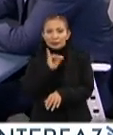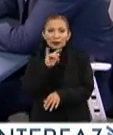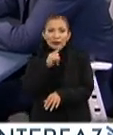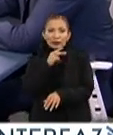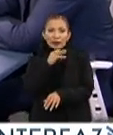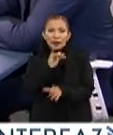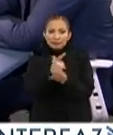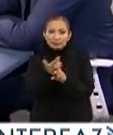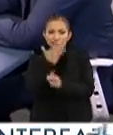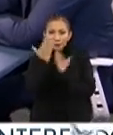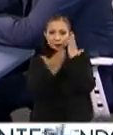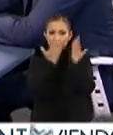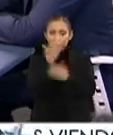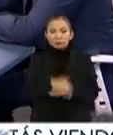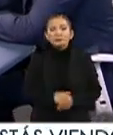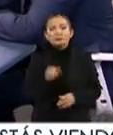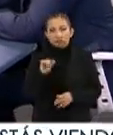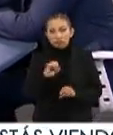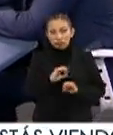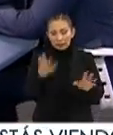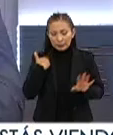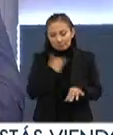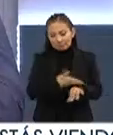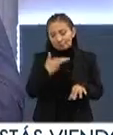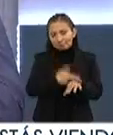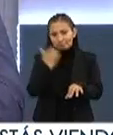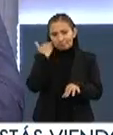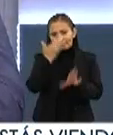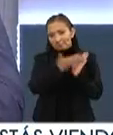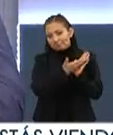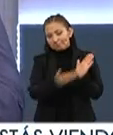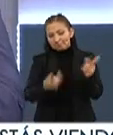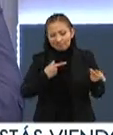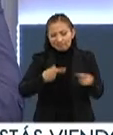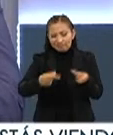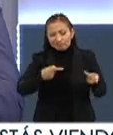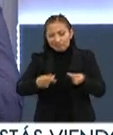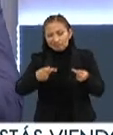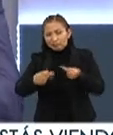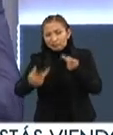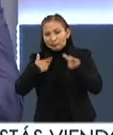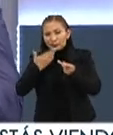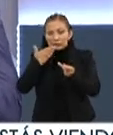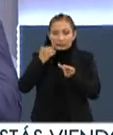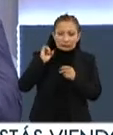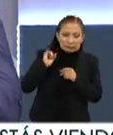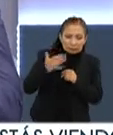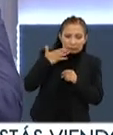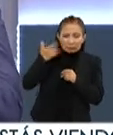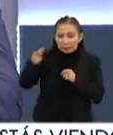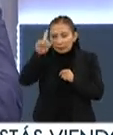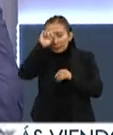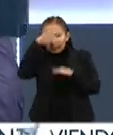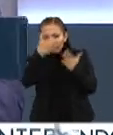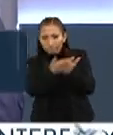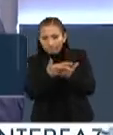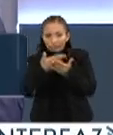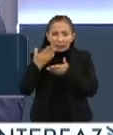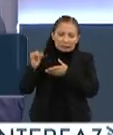nueva carrera en ingeniería ambiental. Así es, pues fue un proceso largo, realmente fue un ir y venir de esta